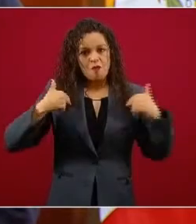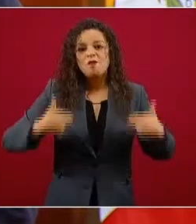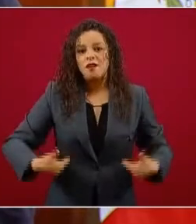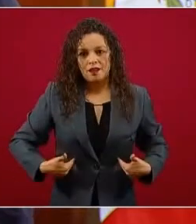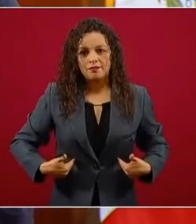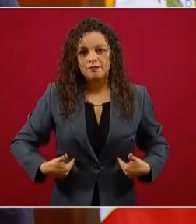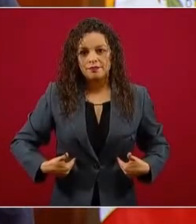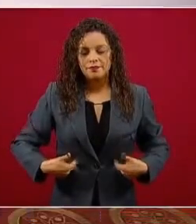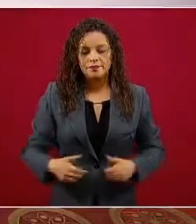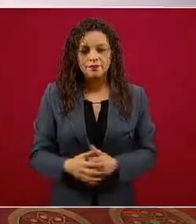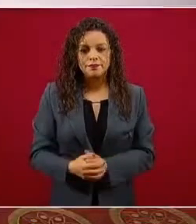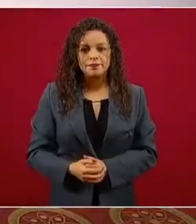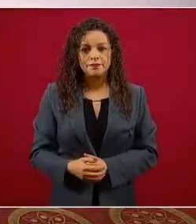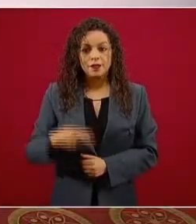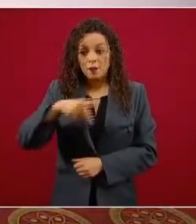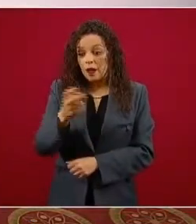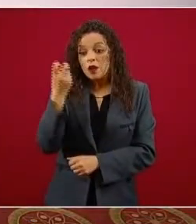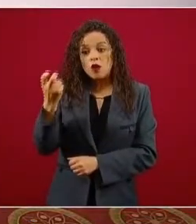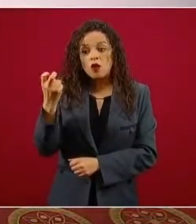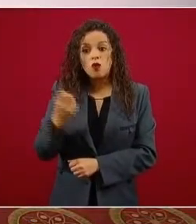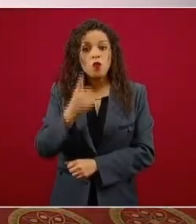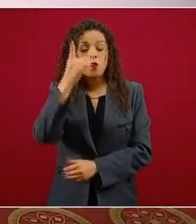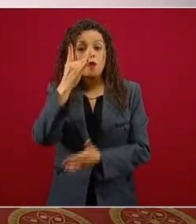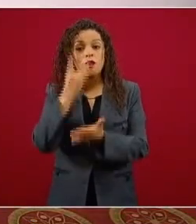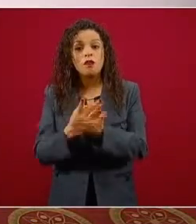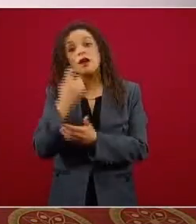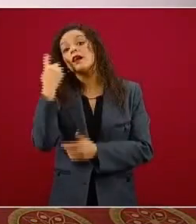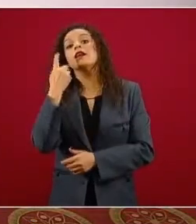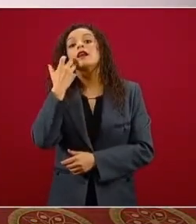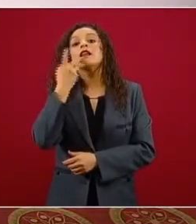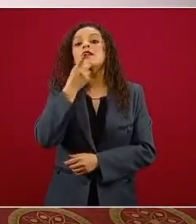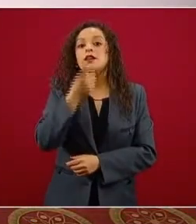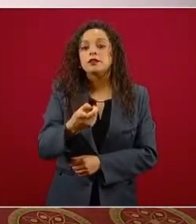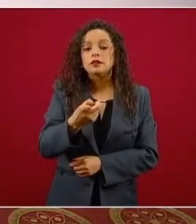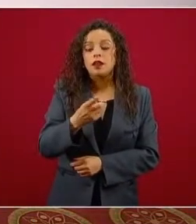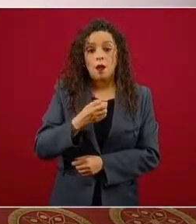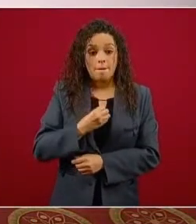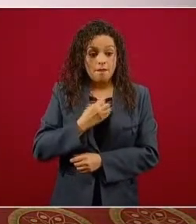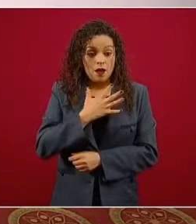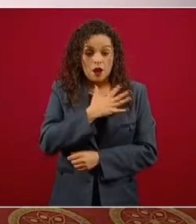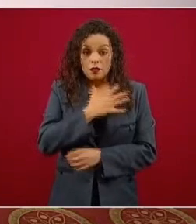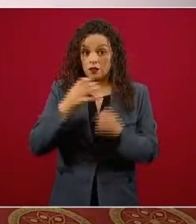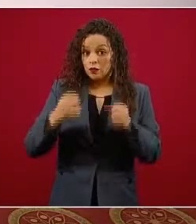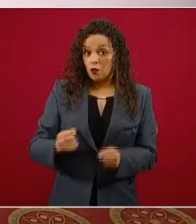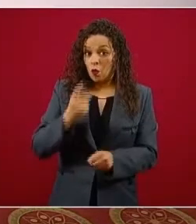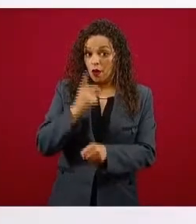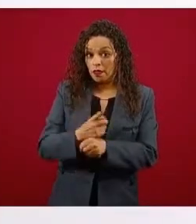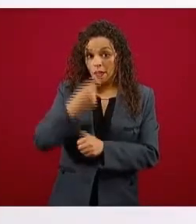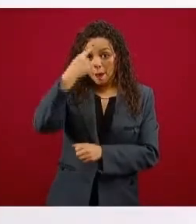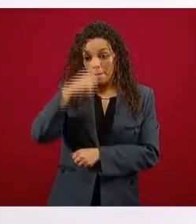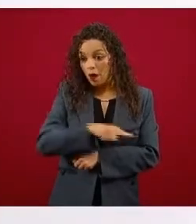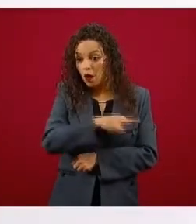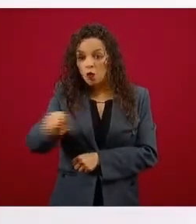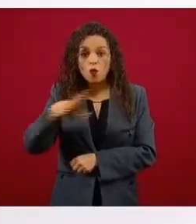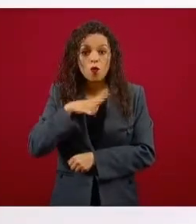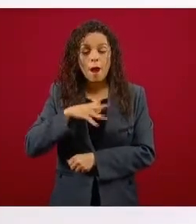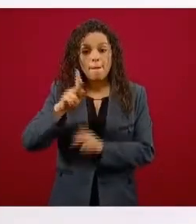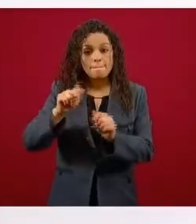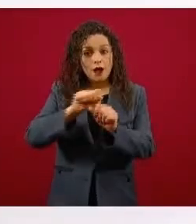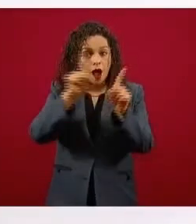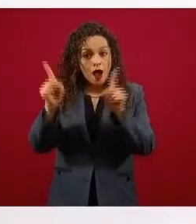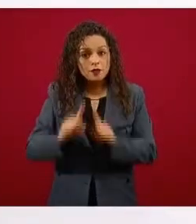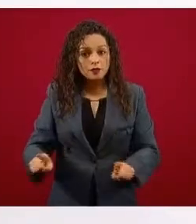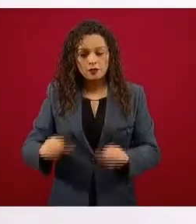Pero nuestro modelo no solo significa bienestar y seguridad para la paz y la tranquilidad de todos los